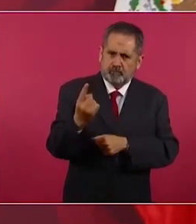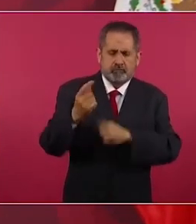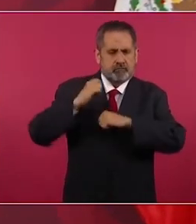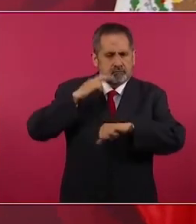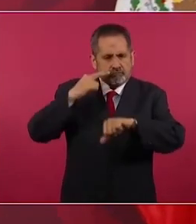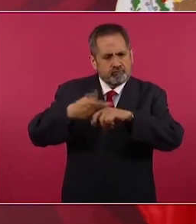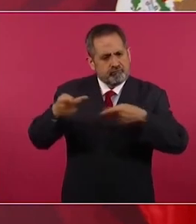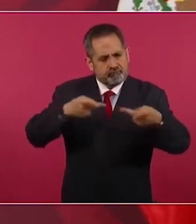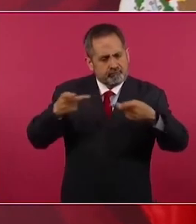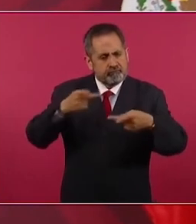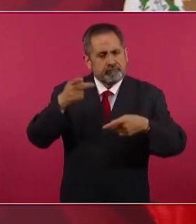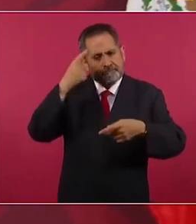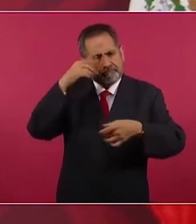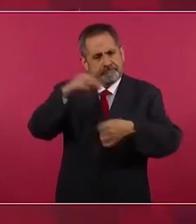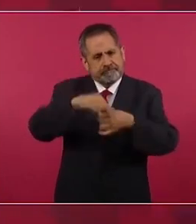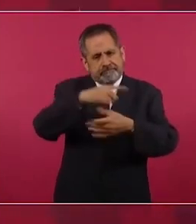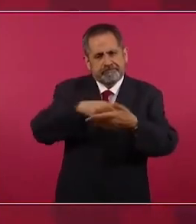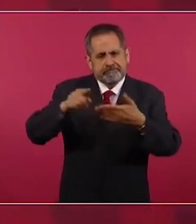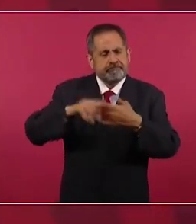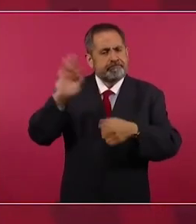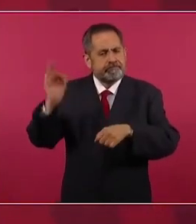locales y federales.